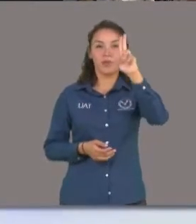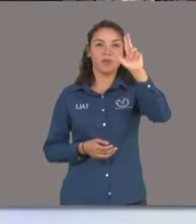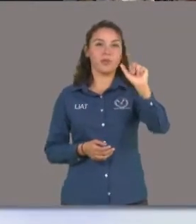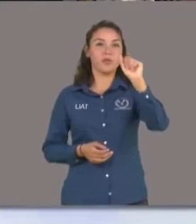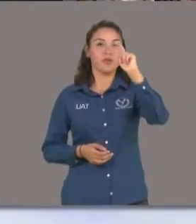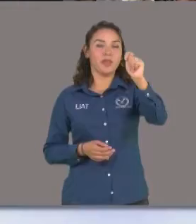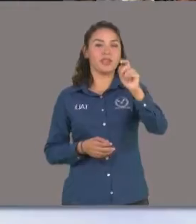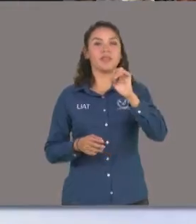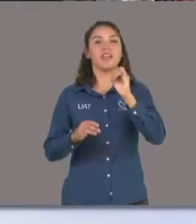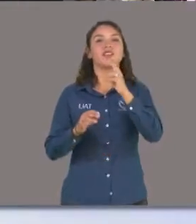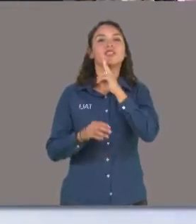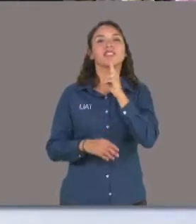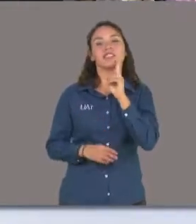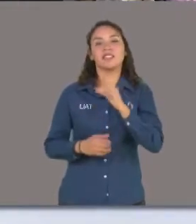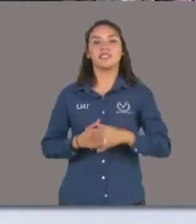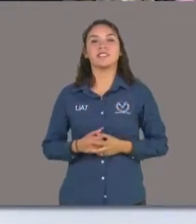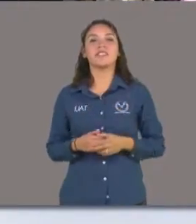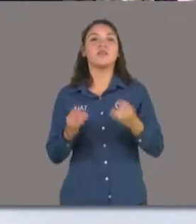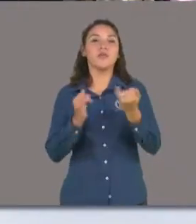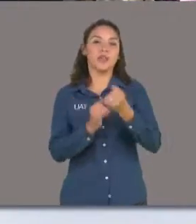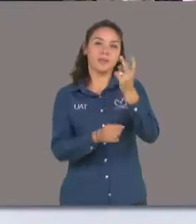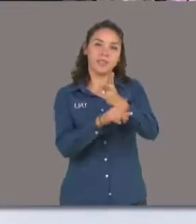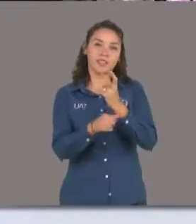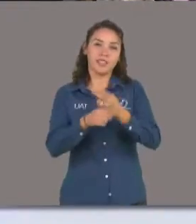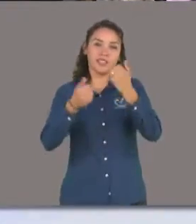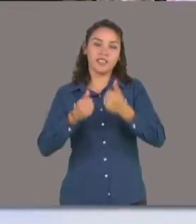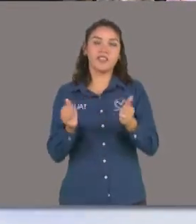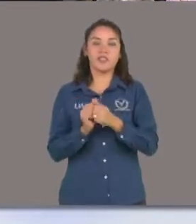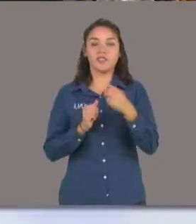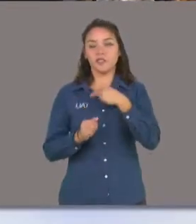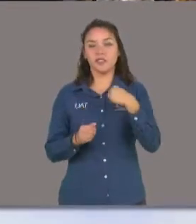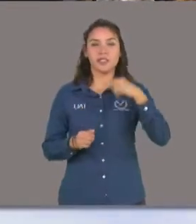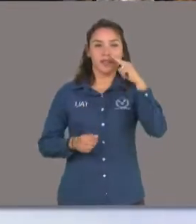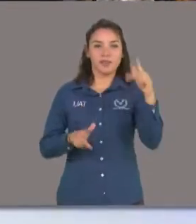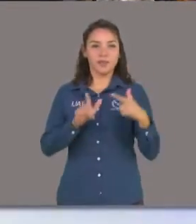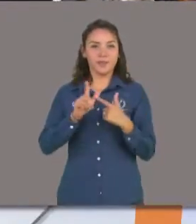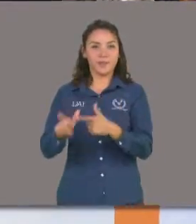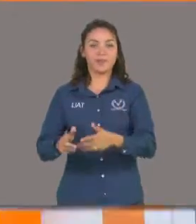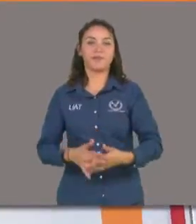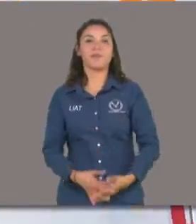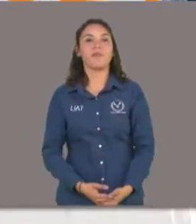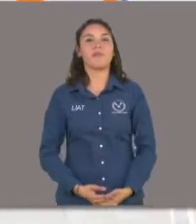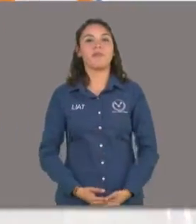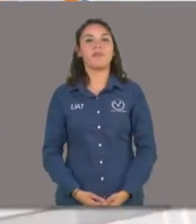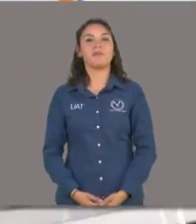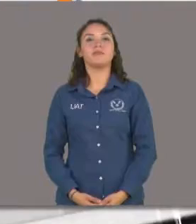en el Campo Ciudad Victoria de esta Casa de Estudios. Y le invito a que juntos conozcamos los avances.